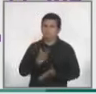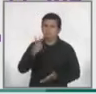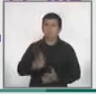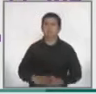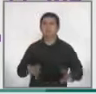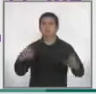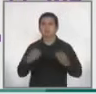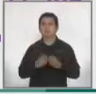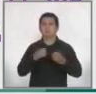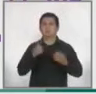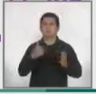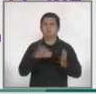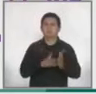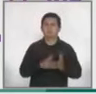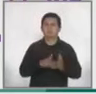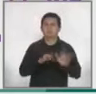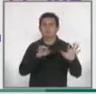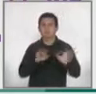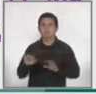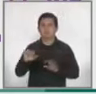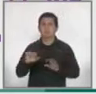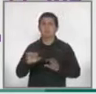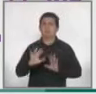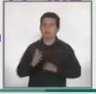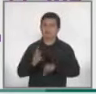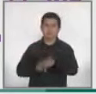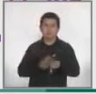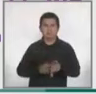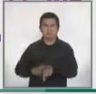con 6,600 casos.